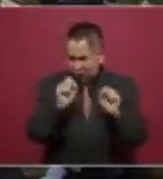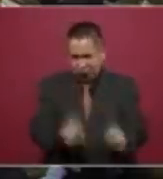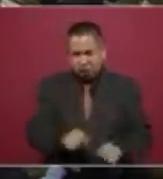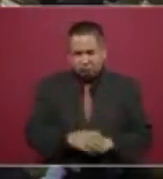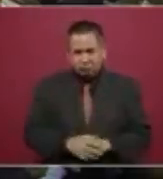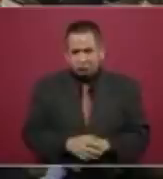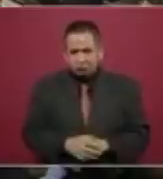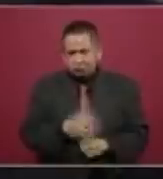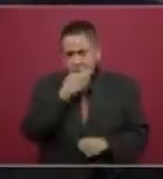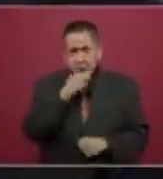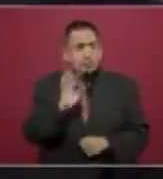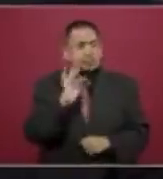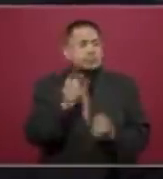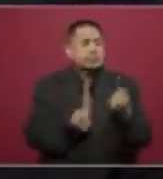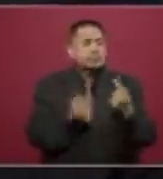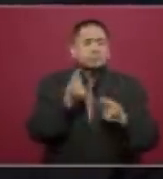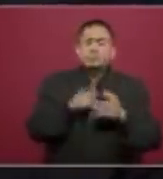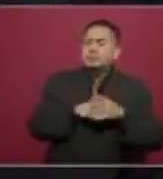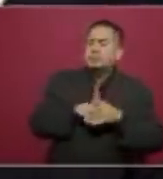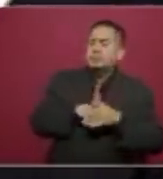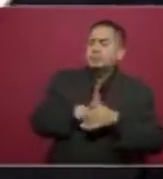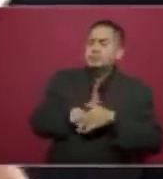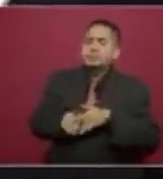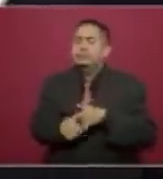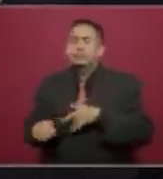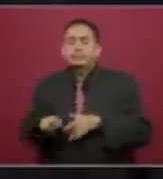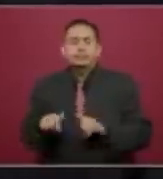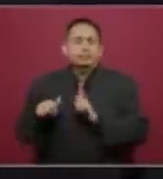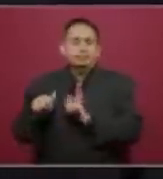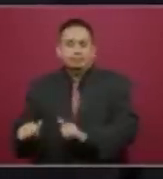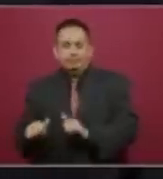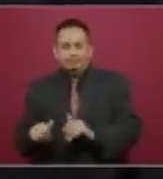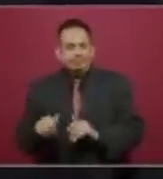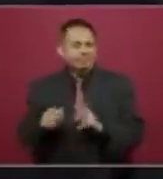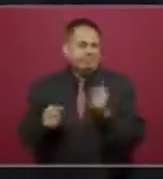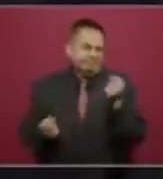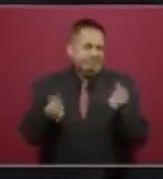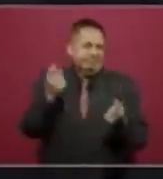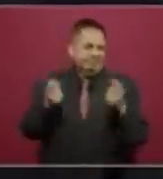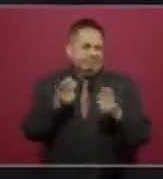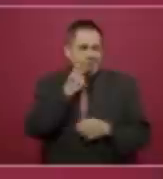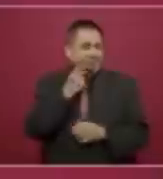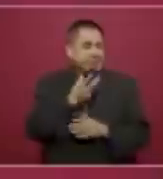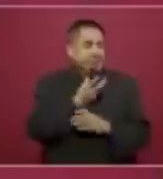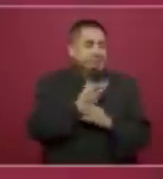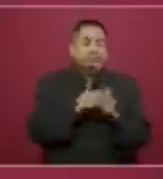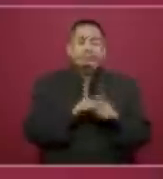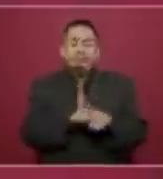Se pueden colar, como se dice coloquialmente.